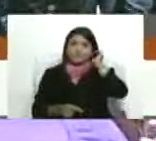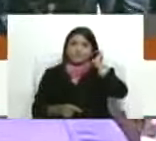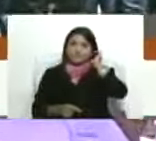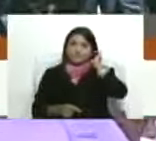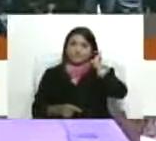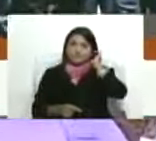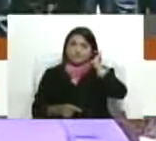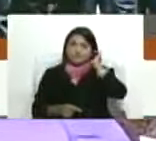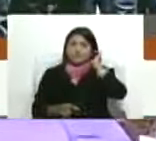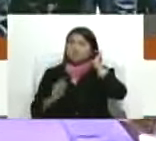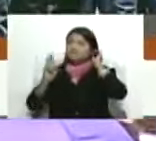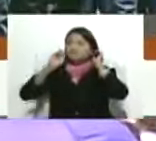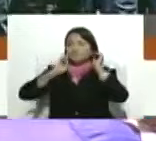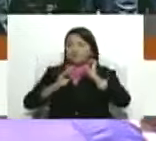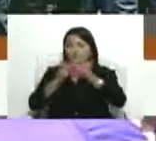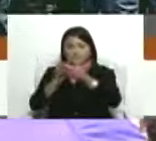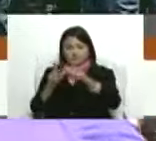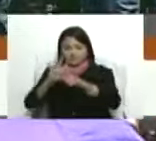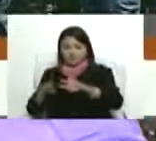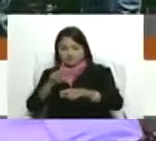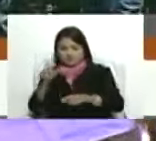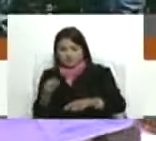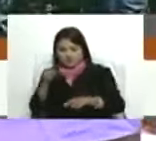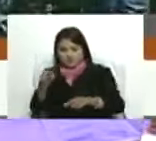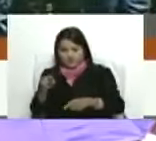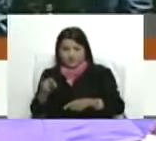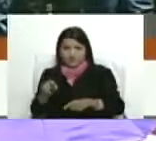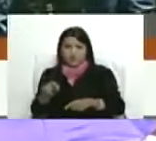eseo territorio no